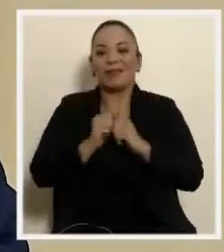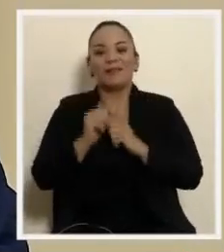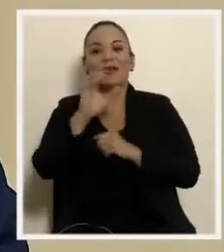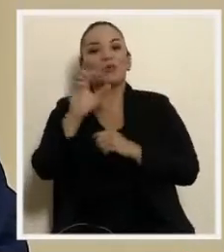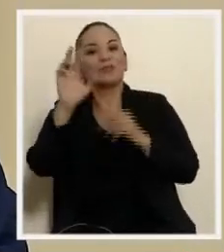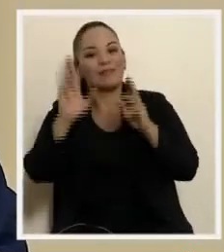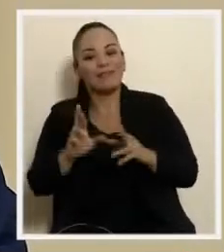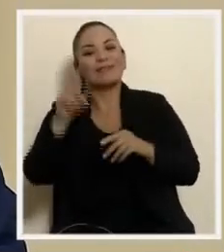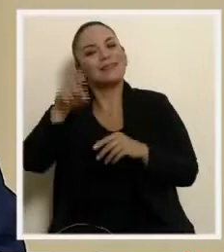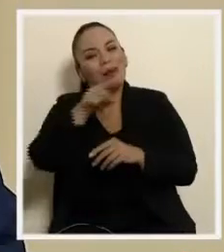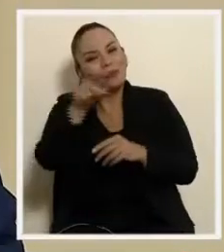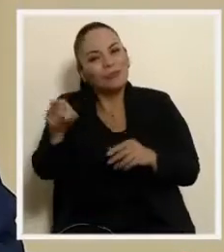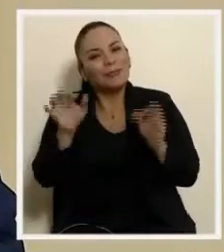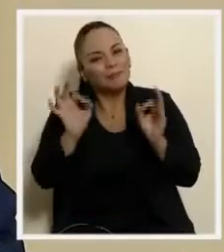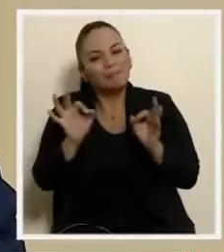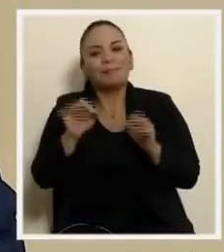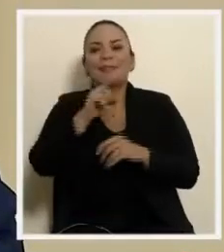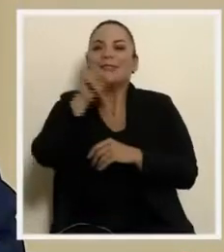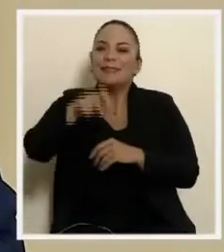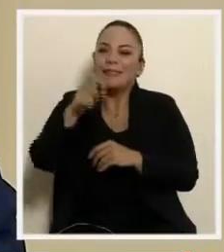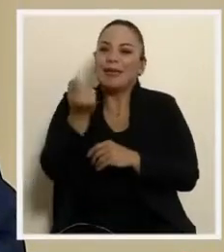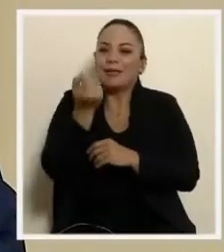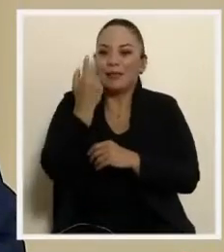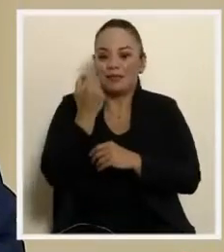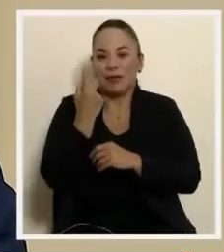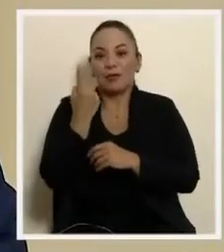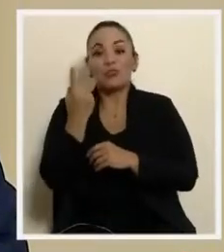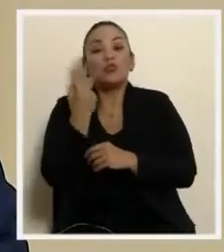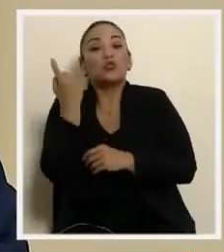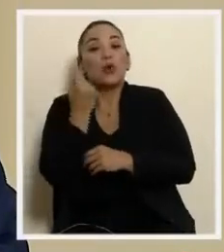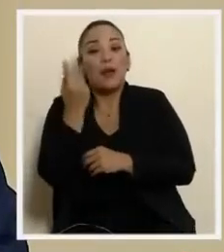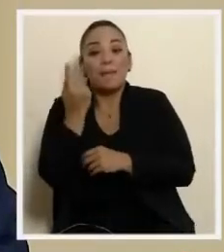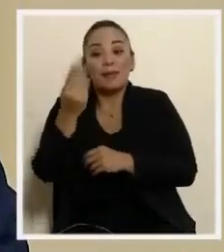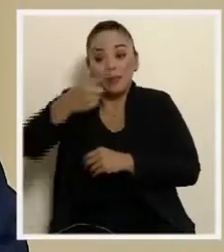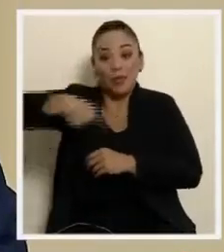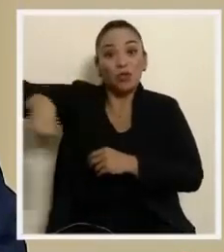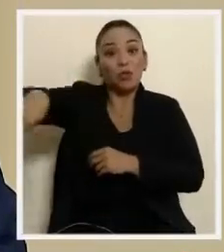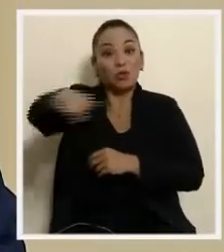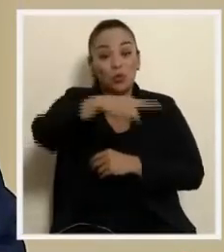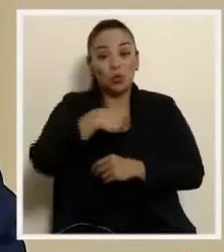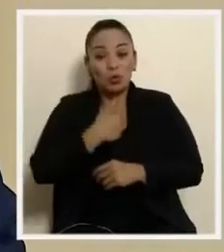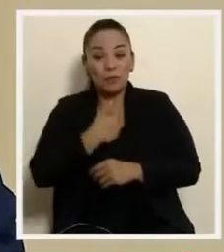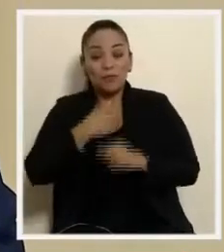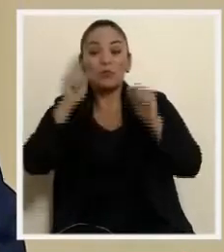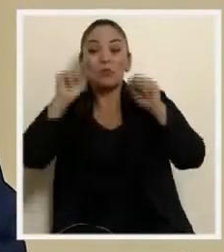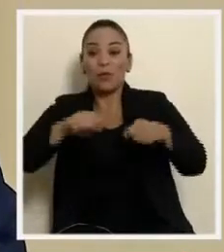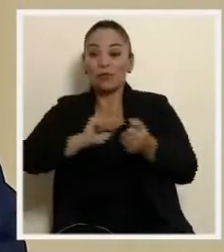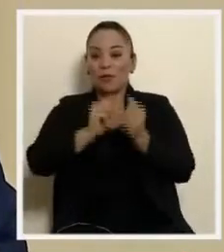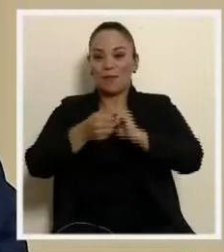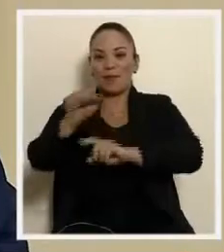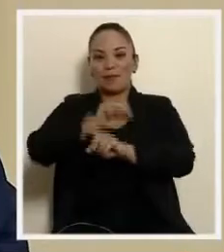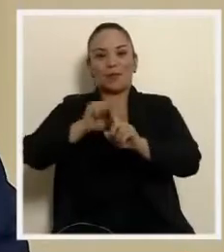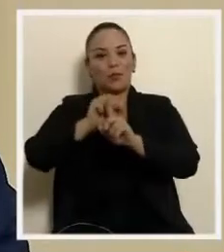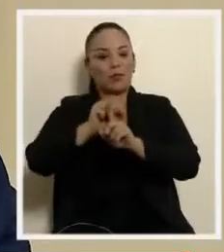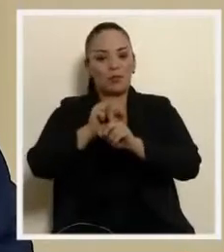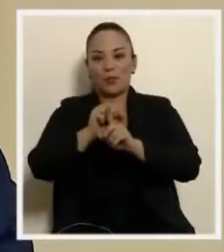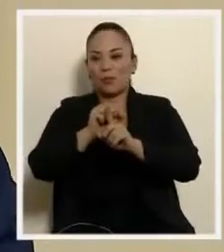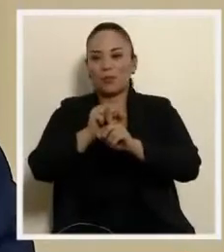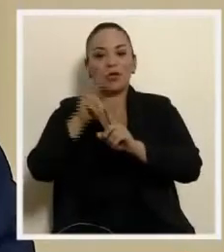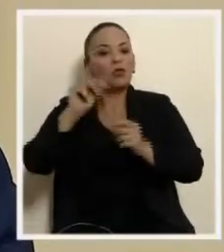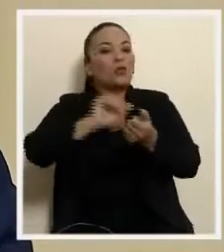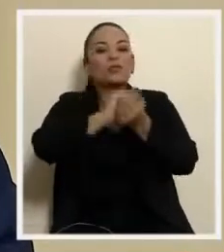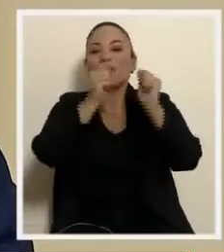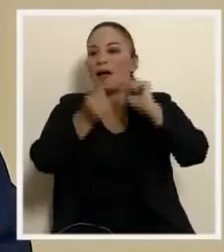costarricenses. Necesitamos entender que solamente nosotros podemos cambiar esto. No se cambia